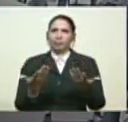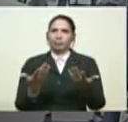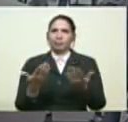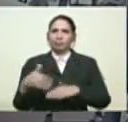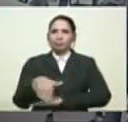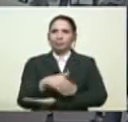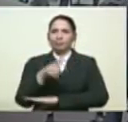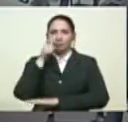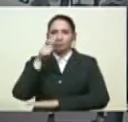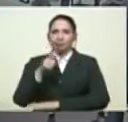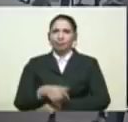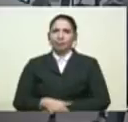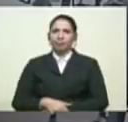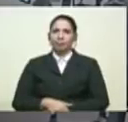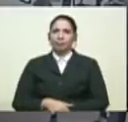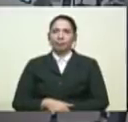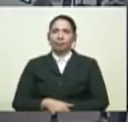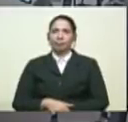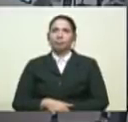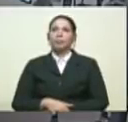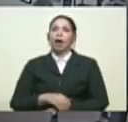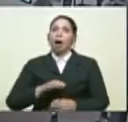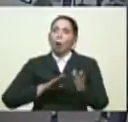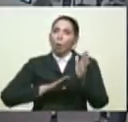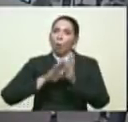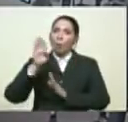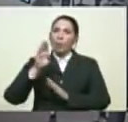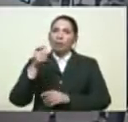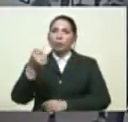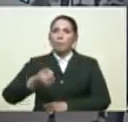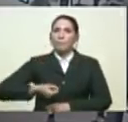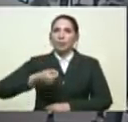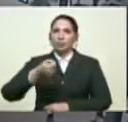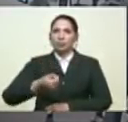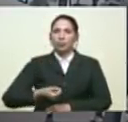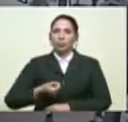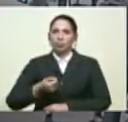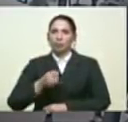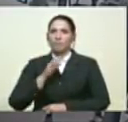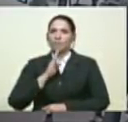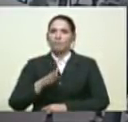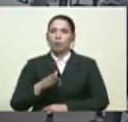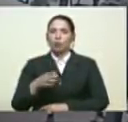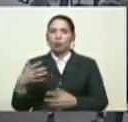Decreté el aumento de las pensiones y el bono de guerra.